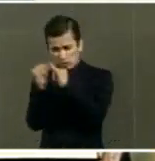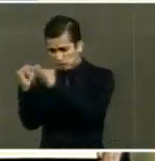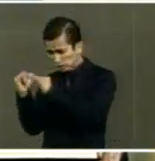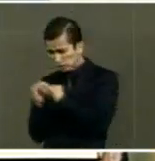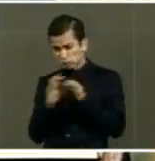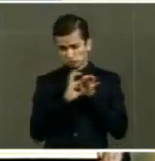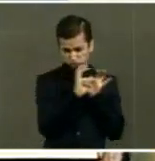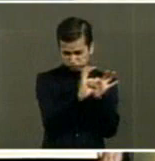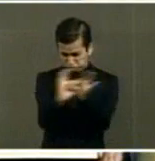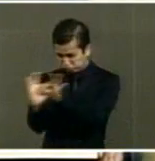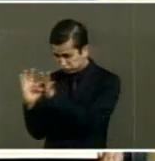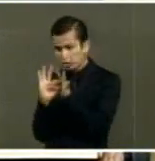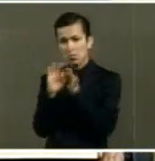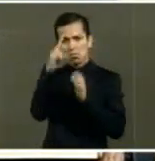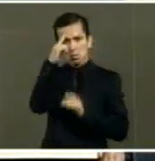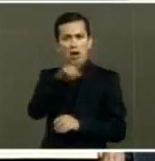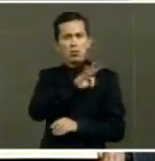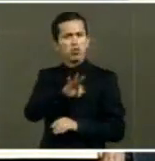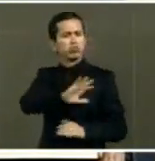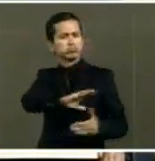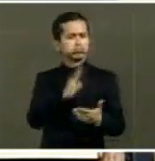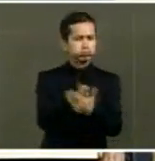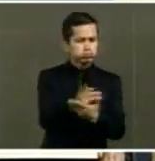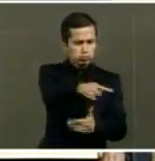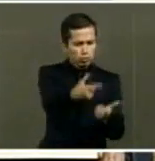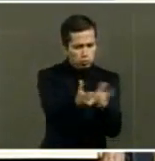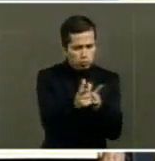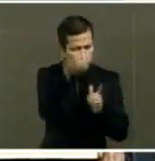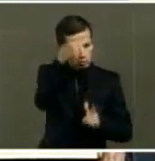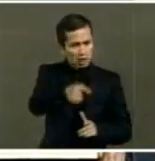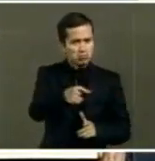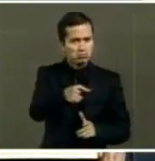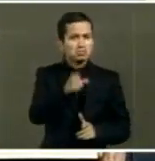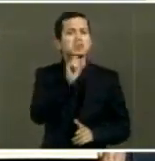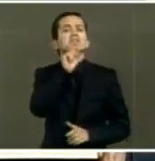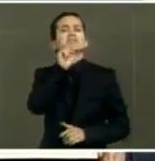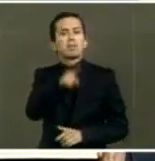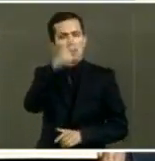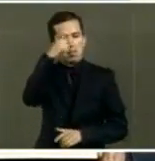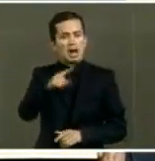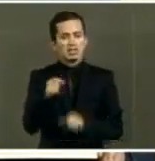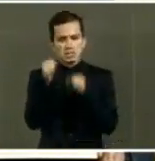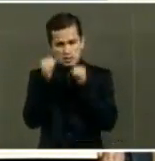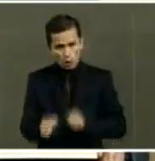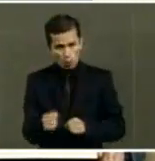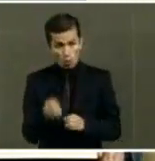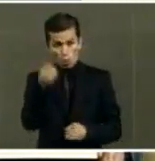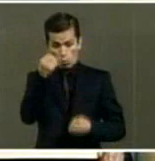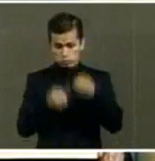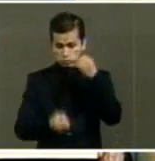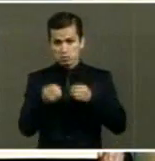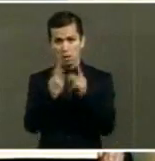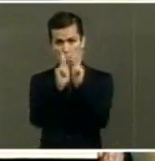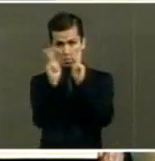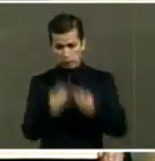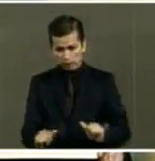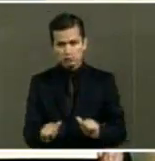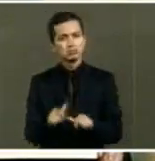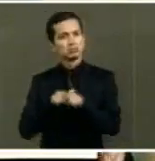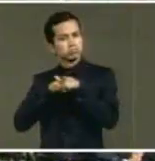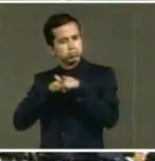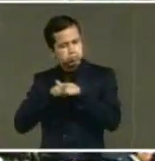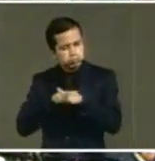necesario, no solo para detener a los delincuentes, sino para garantizar que la justicia y la paz sean